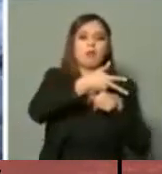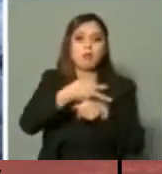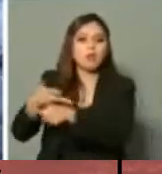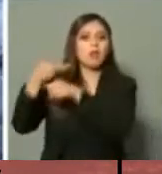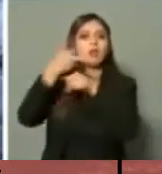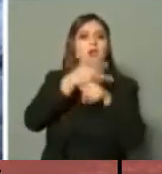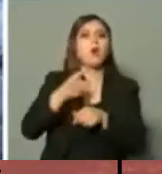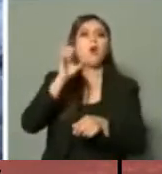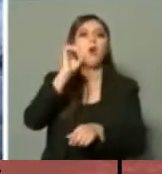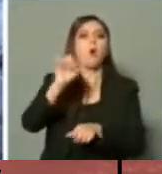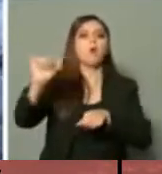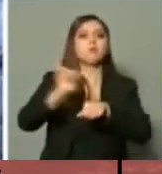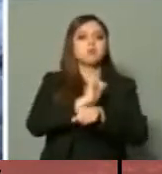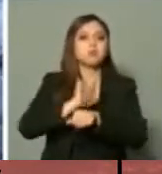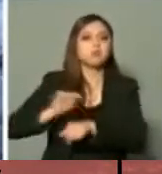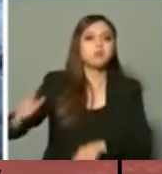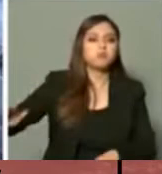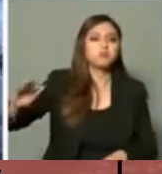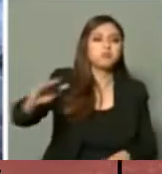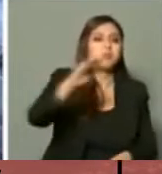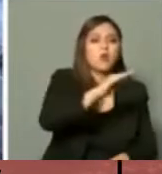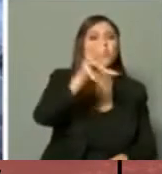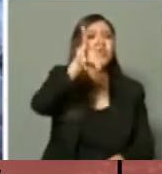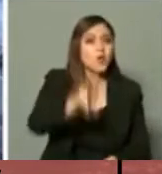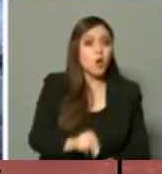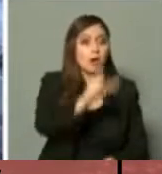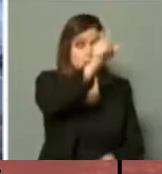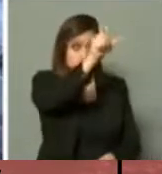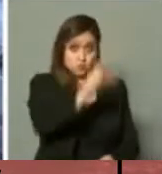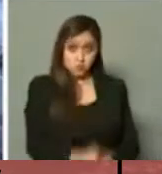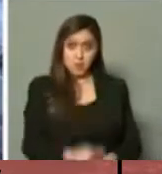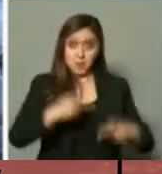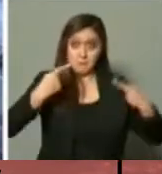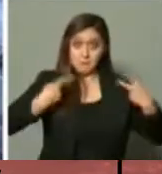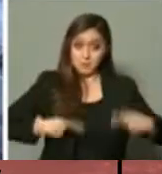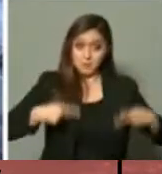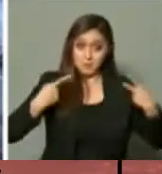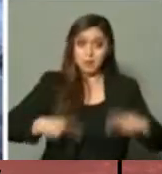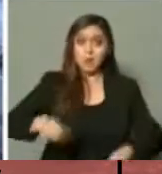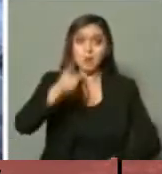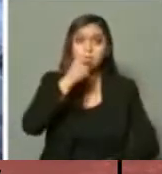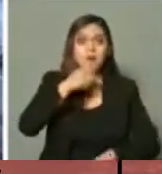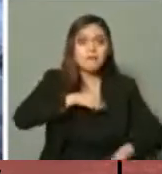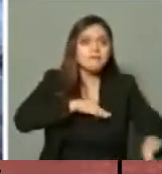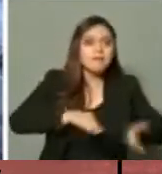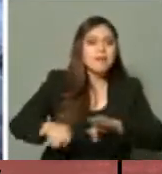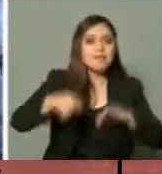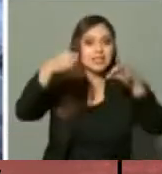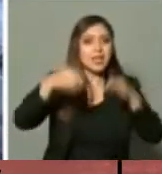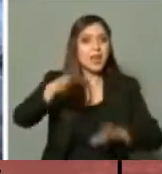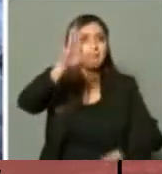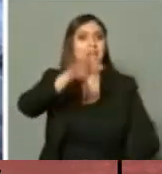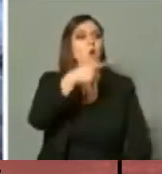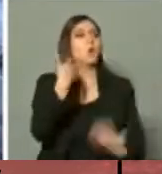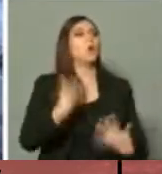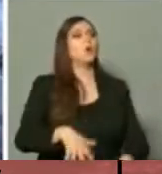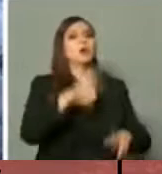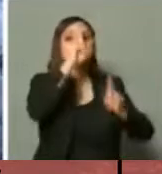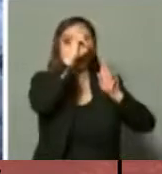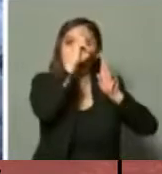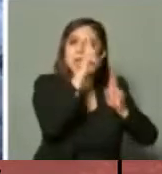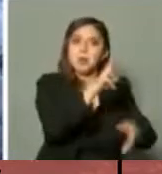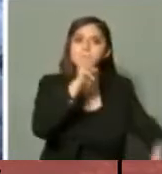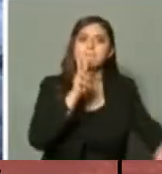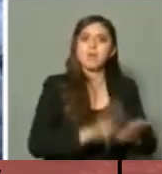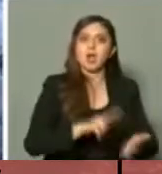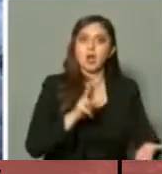patrullas. Necesitamos que tengamos una policía en la cual nos sintamos orgullosos de ella, que vuelvan a ser aquellos héroes en los que alguna vez confiamos, que